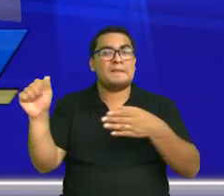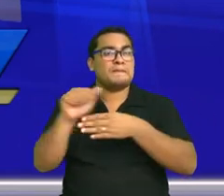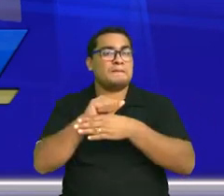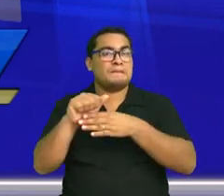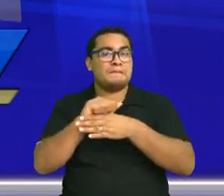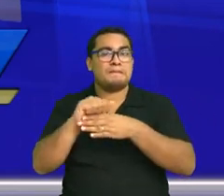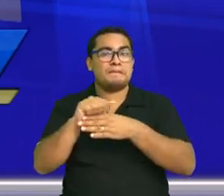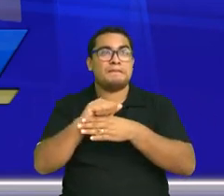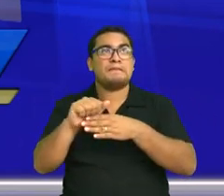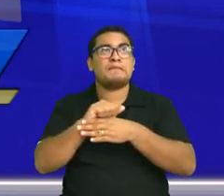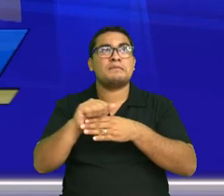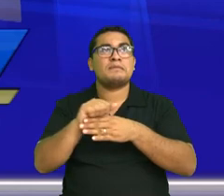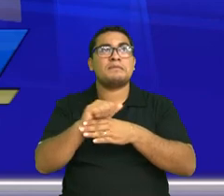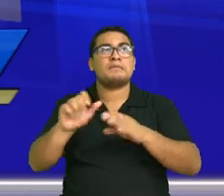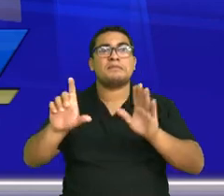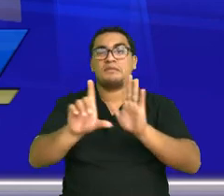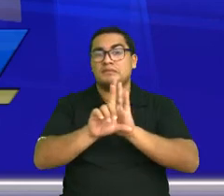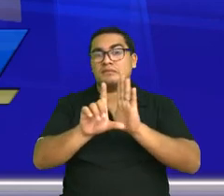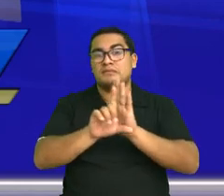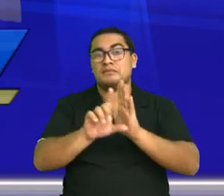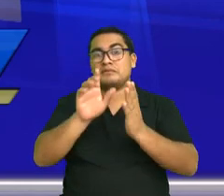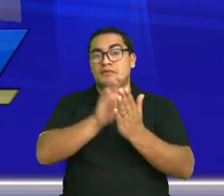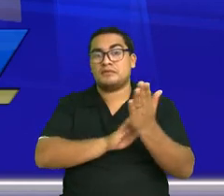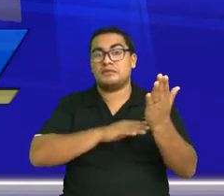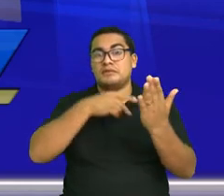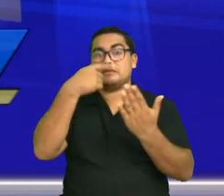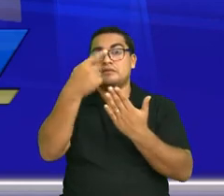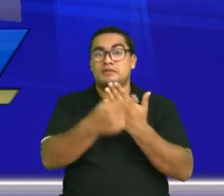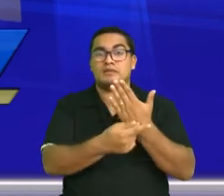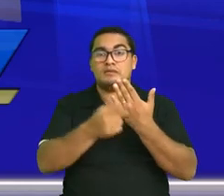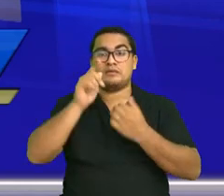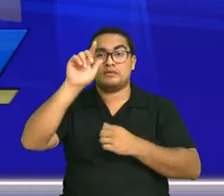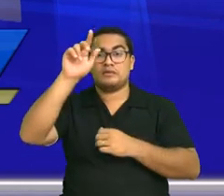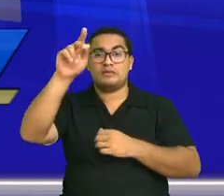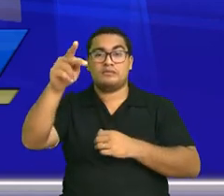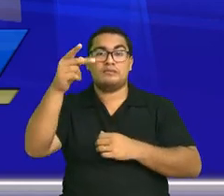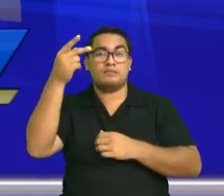práctica, ¿verdad?, de las leyes, de los programas y de las políticas